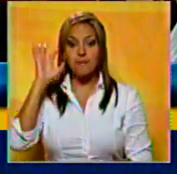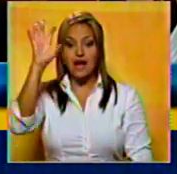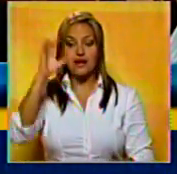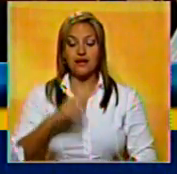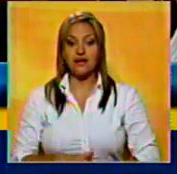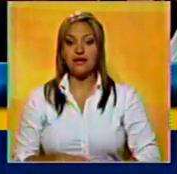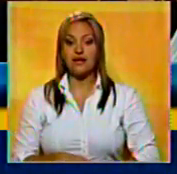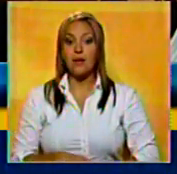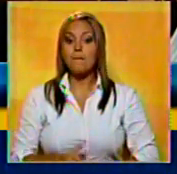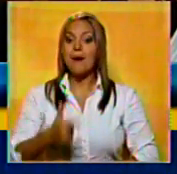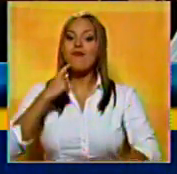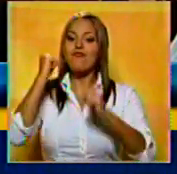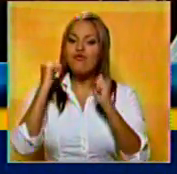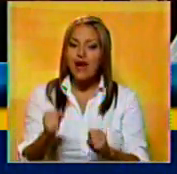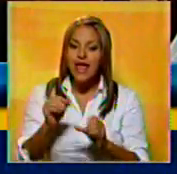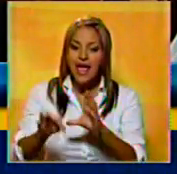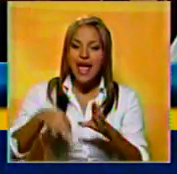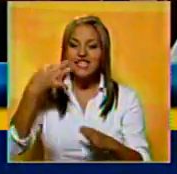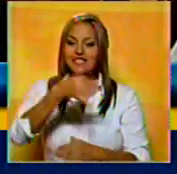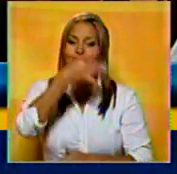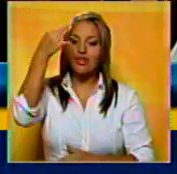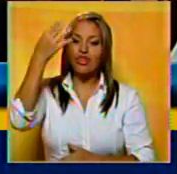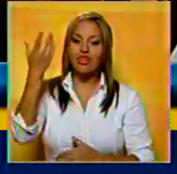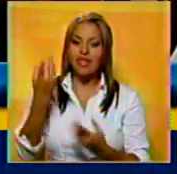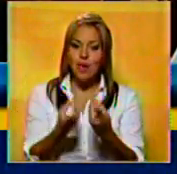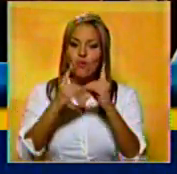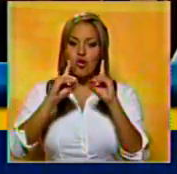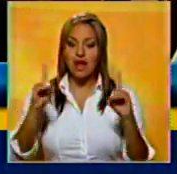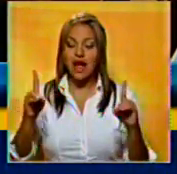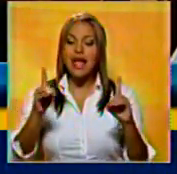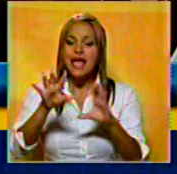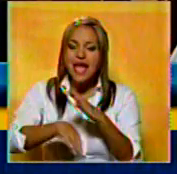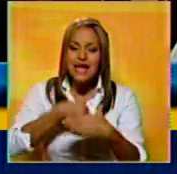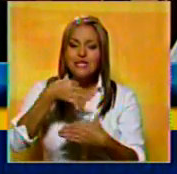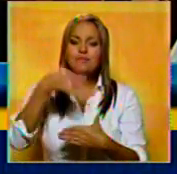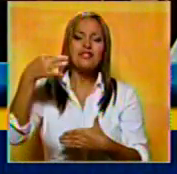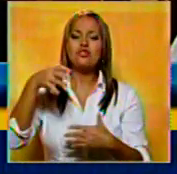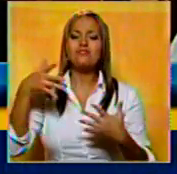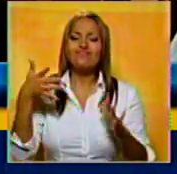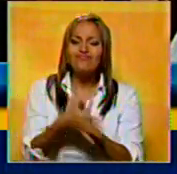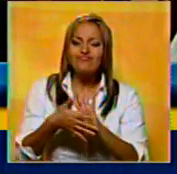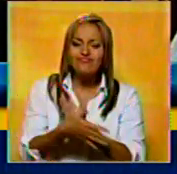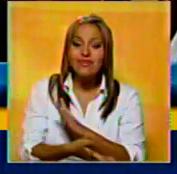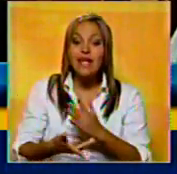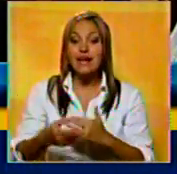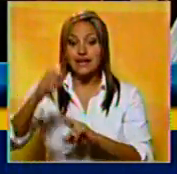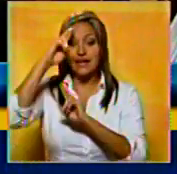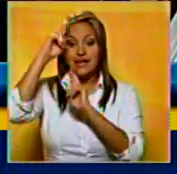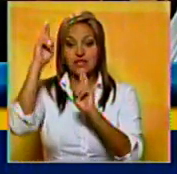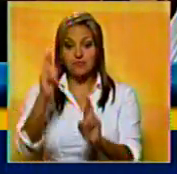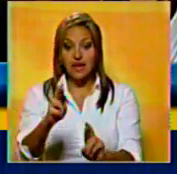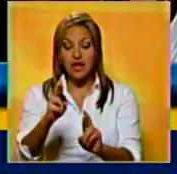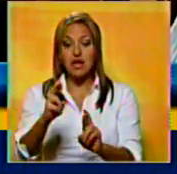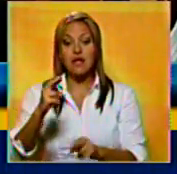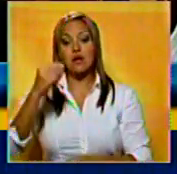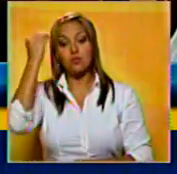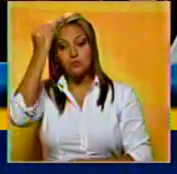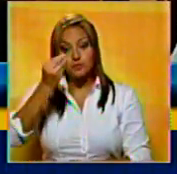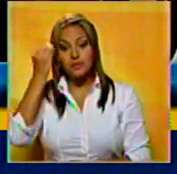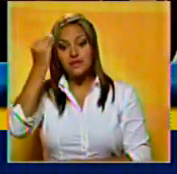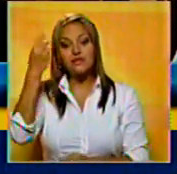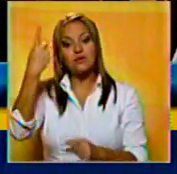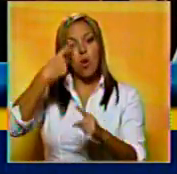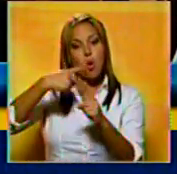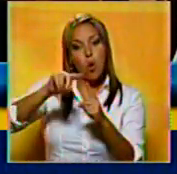a fortalecer el espíritu de la democracia, un espíritu que significa respeto y consideración al